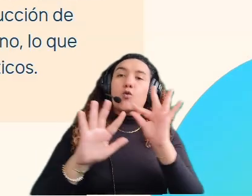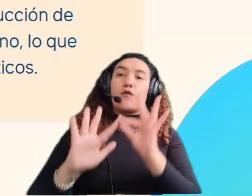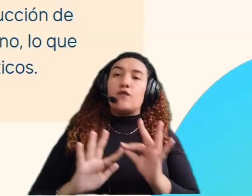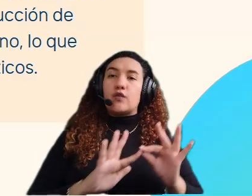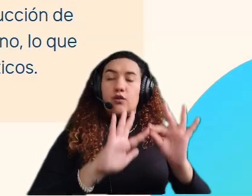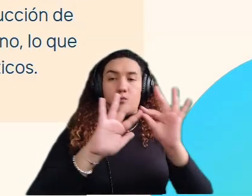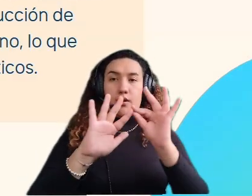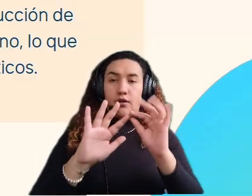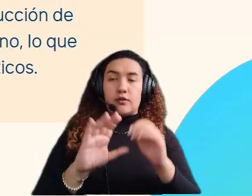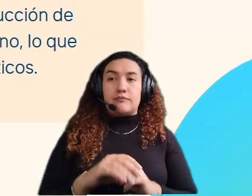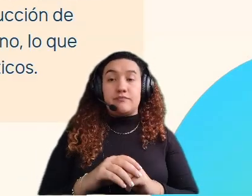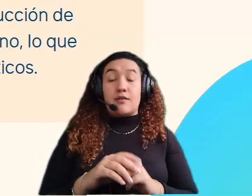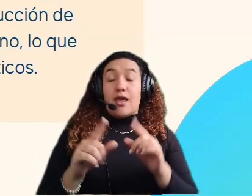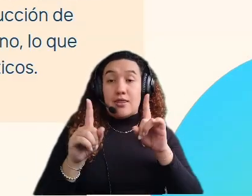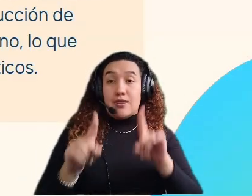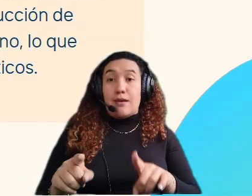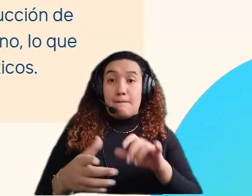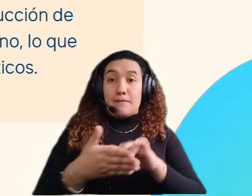las fitoplancton.